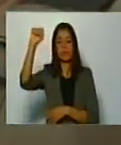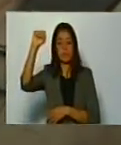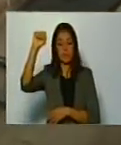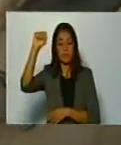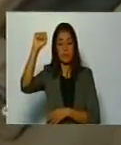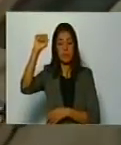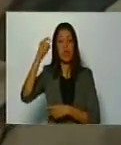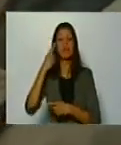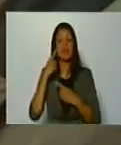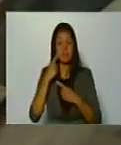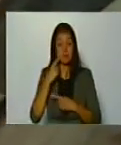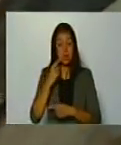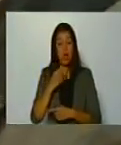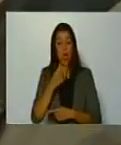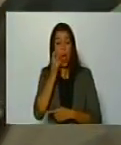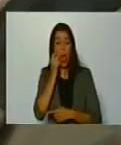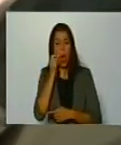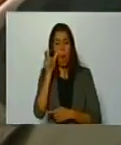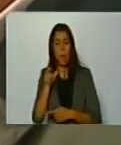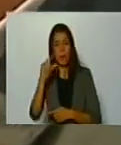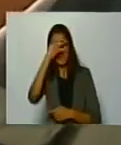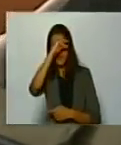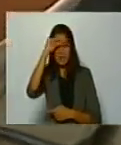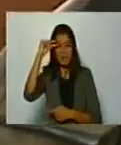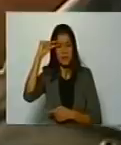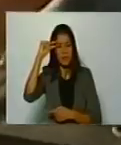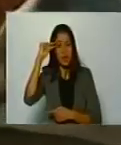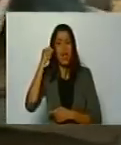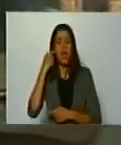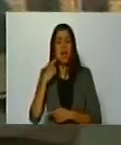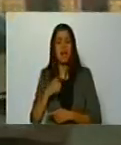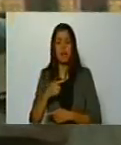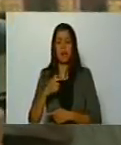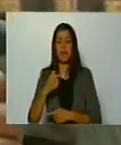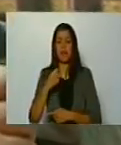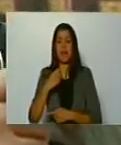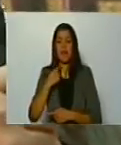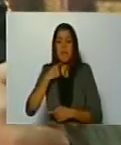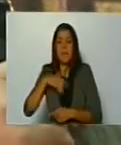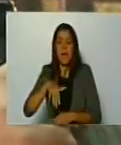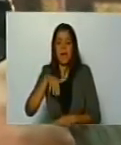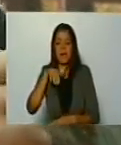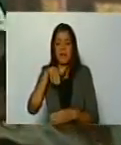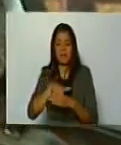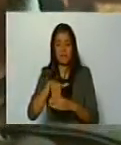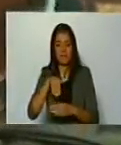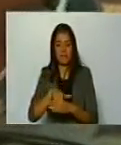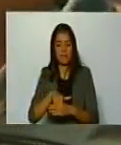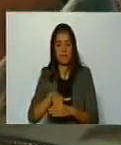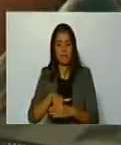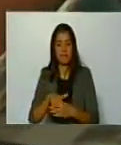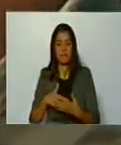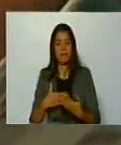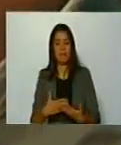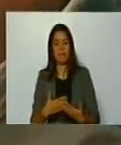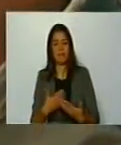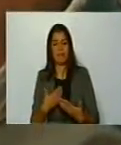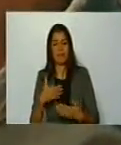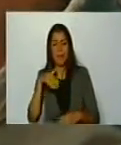¿No lo dijo el señor Julio Borges? Y perdieron, ¿vale? Perdieron, no han vuelto a hablar del